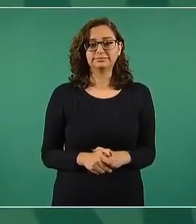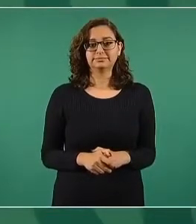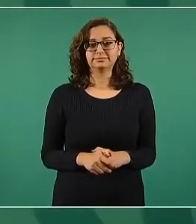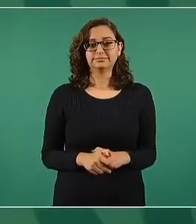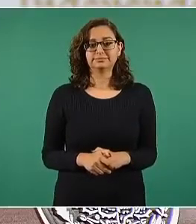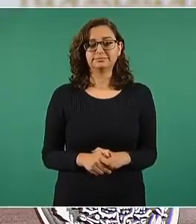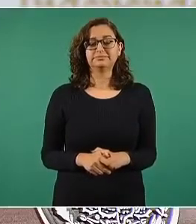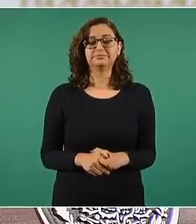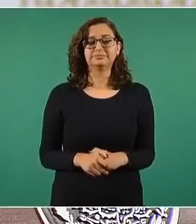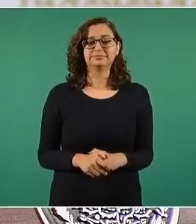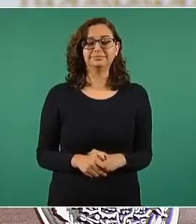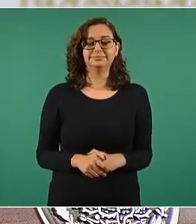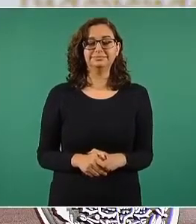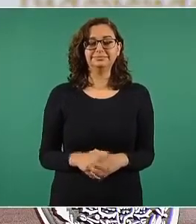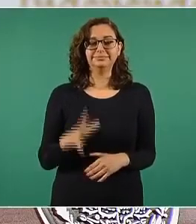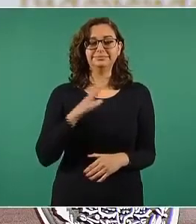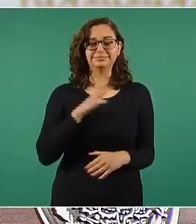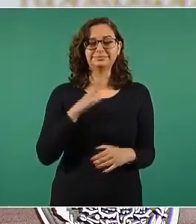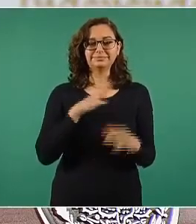Hay una anécdota que